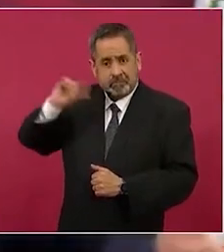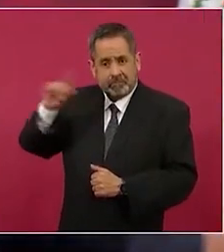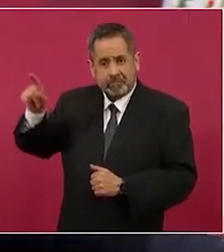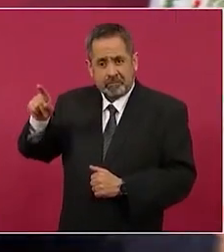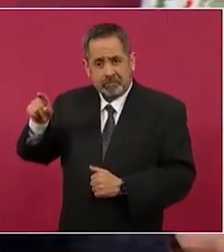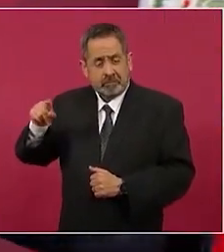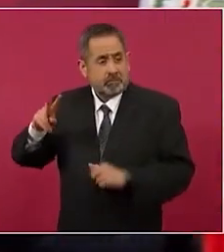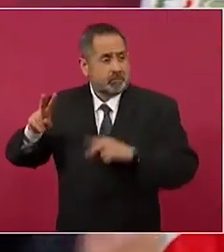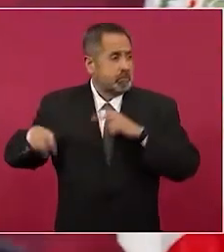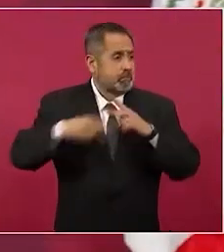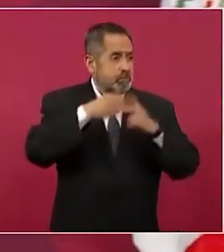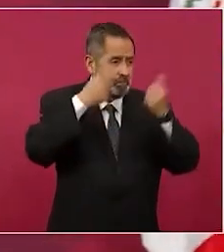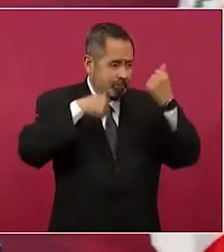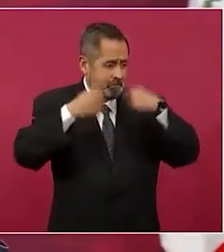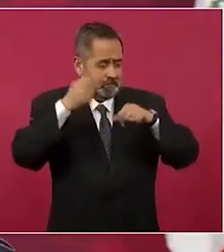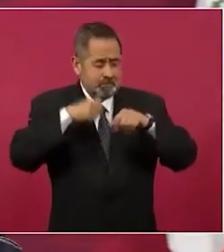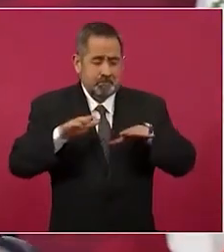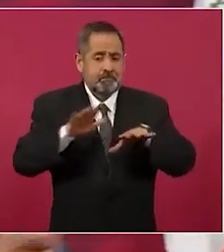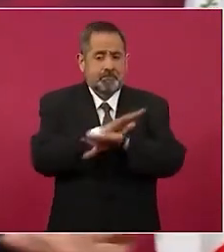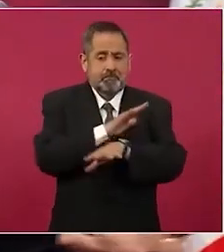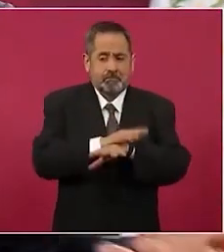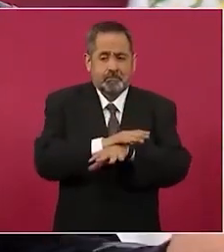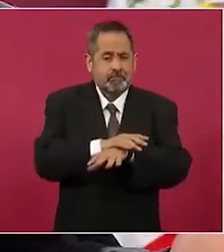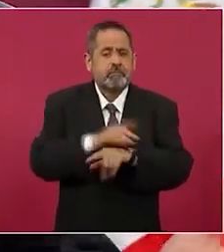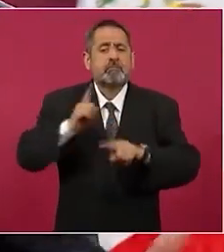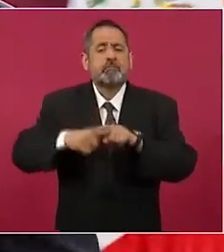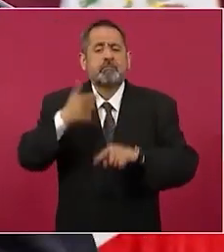Ya estaba en el